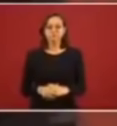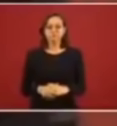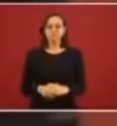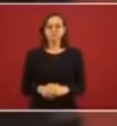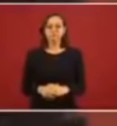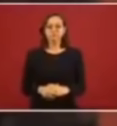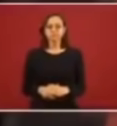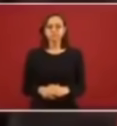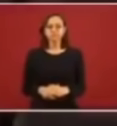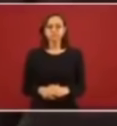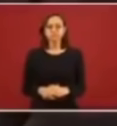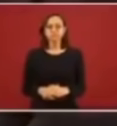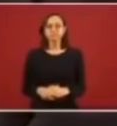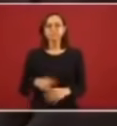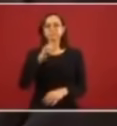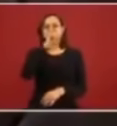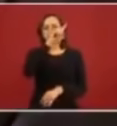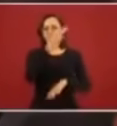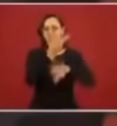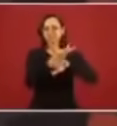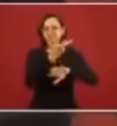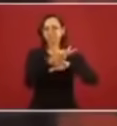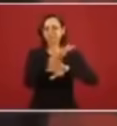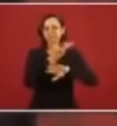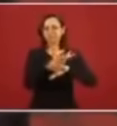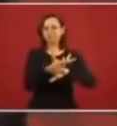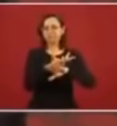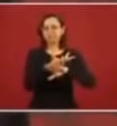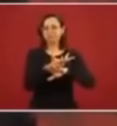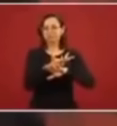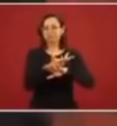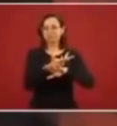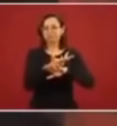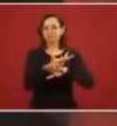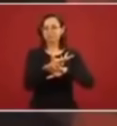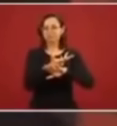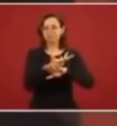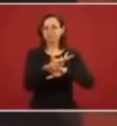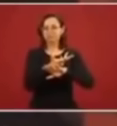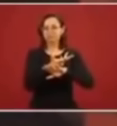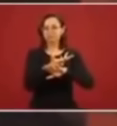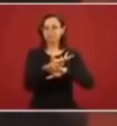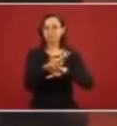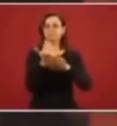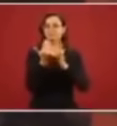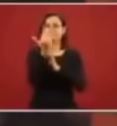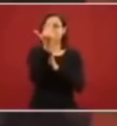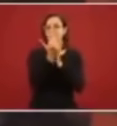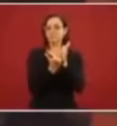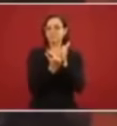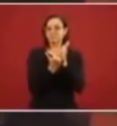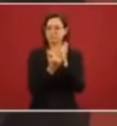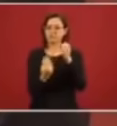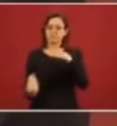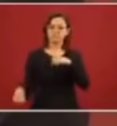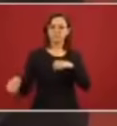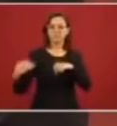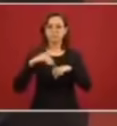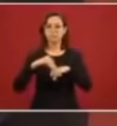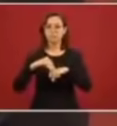eeuu se compromete a y reducir adicionalmente